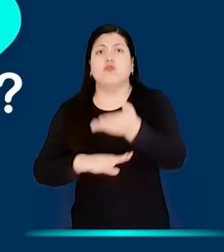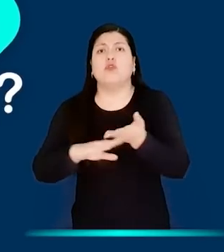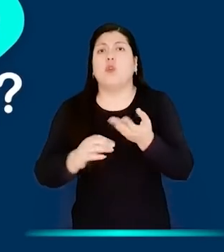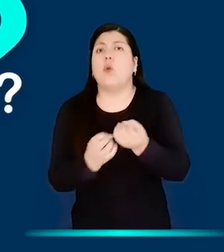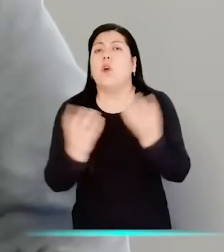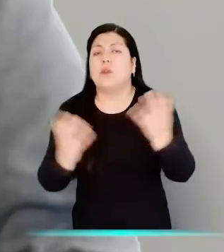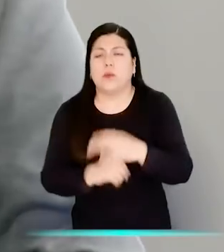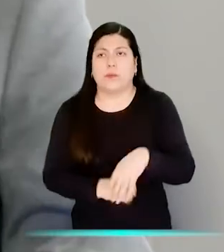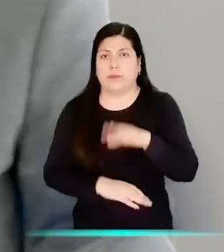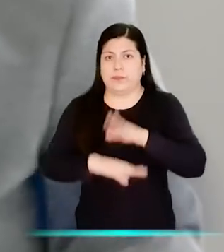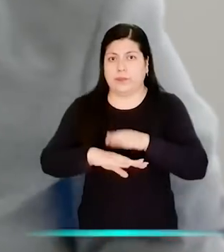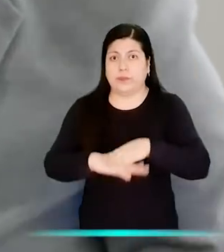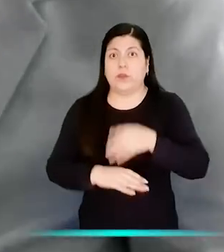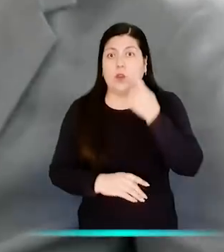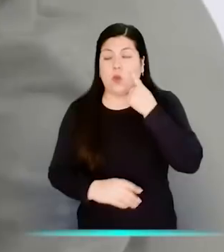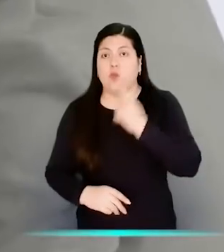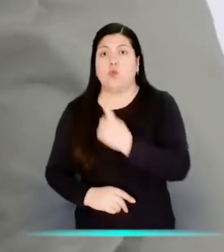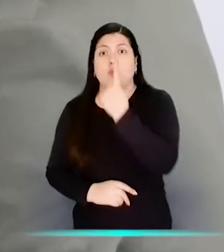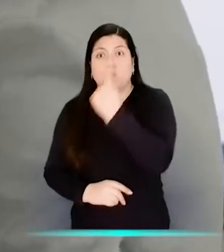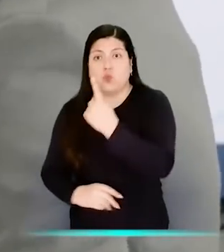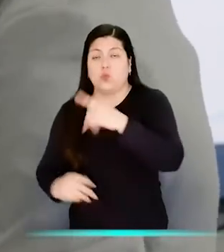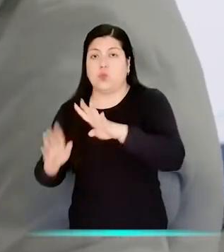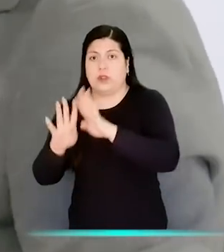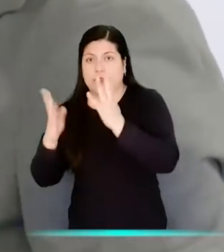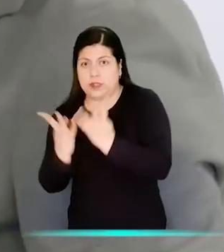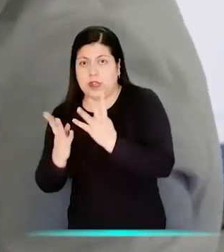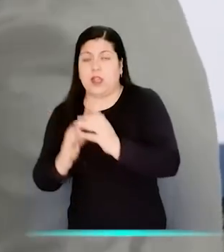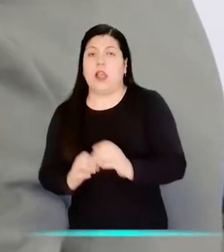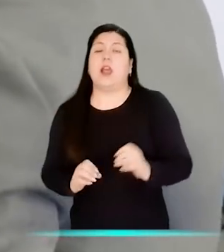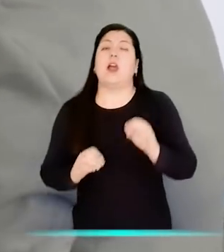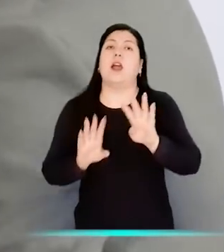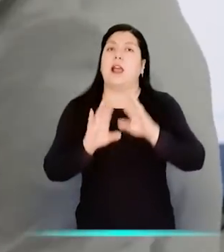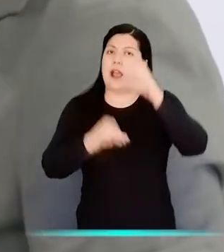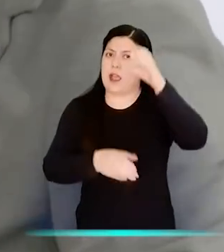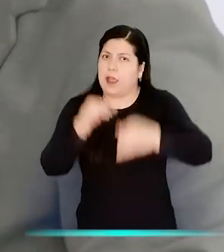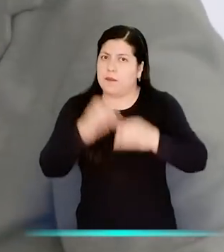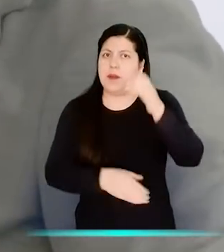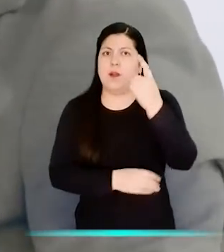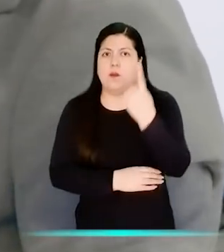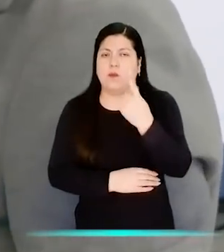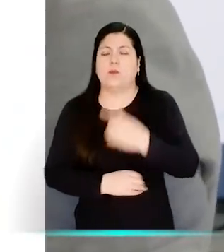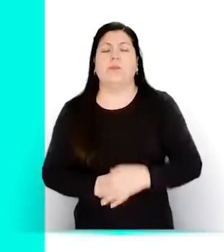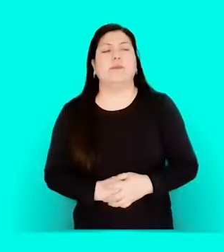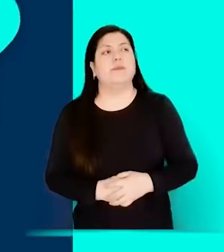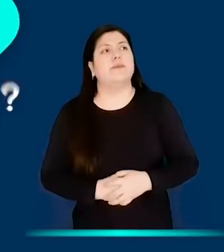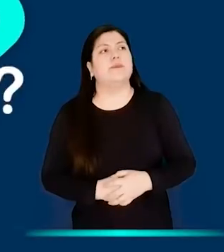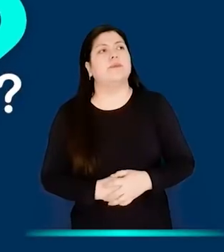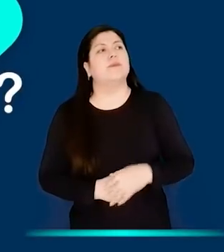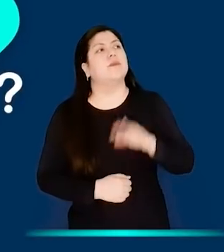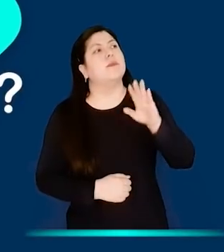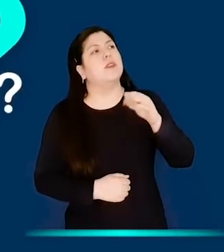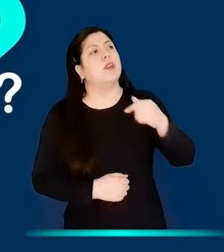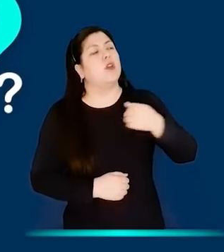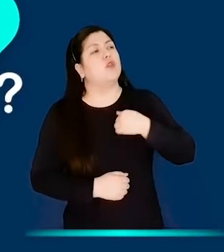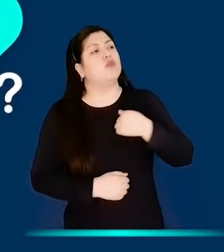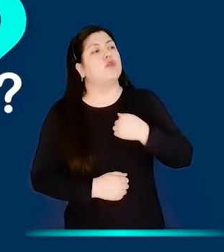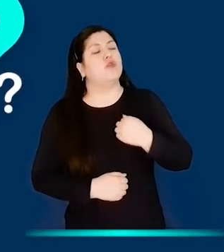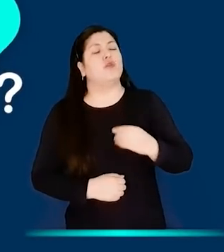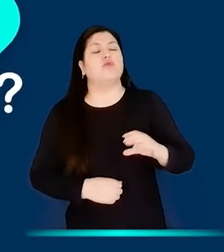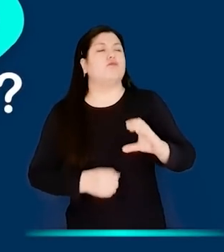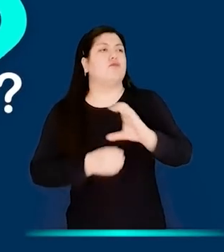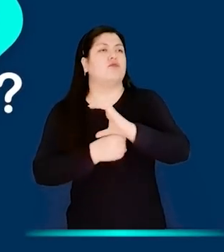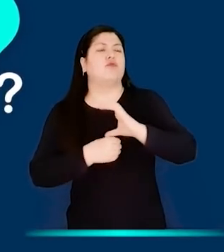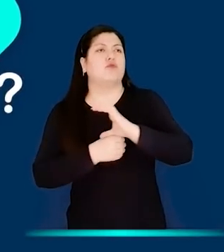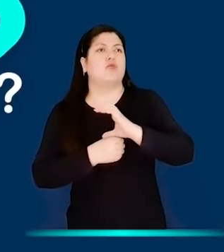puedo solicitar? Se puede solicitar una de Senado o una de Cámara de Representantes. Hola, mi nombre es Over Valle, soy